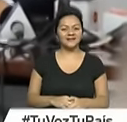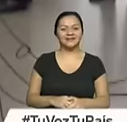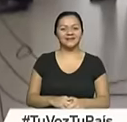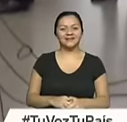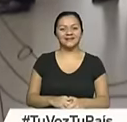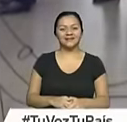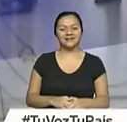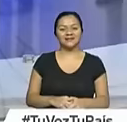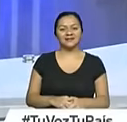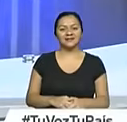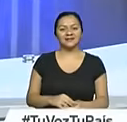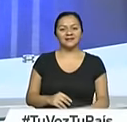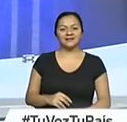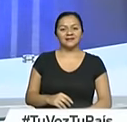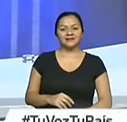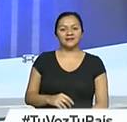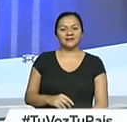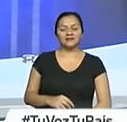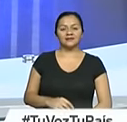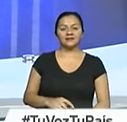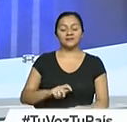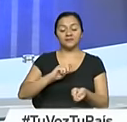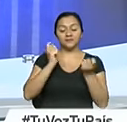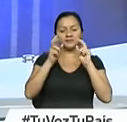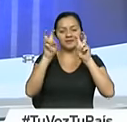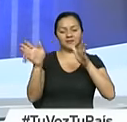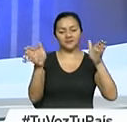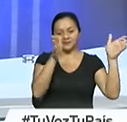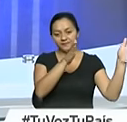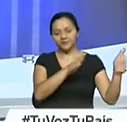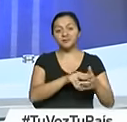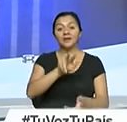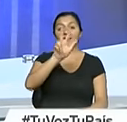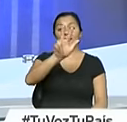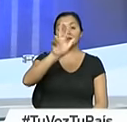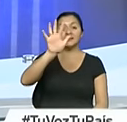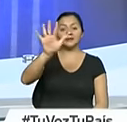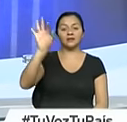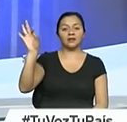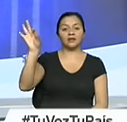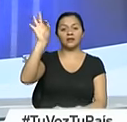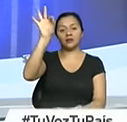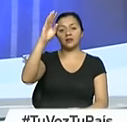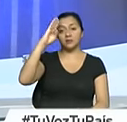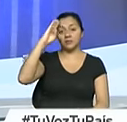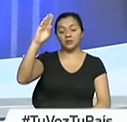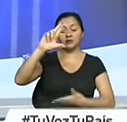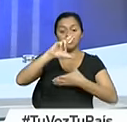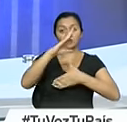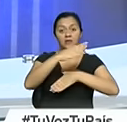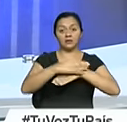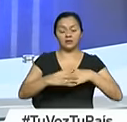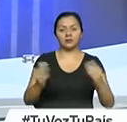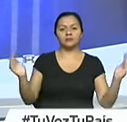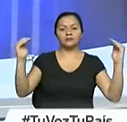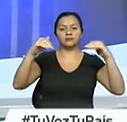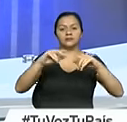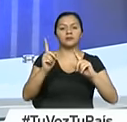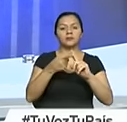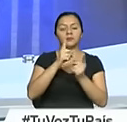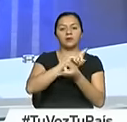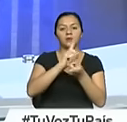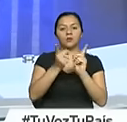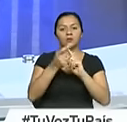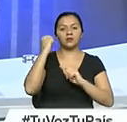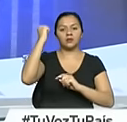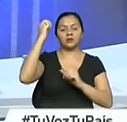Noticiero Ciudadano. Cambiamos de tema. 35 delegaciones policiales de Latinoamérica son parte del primer encuentro en